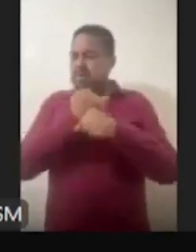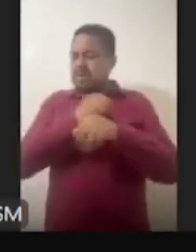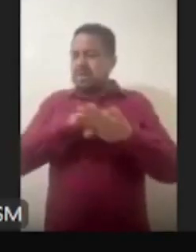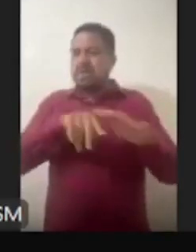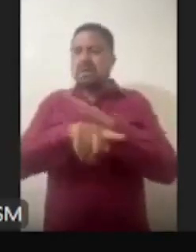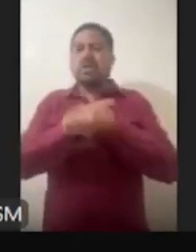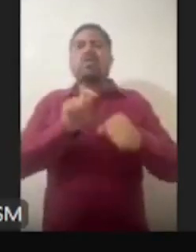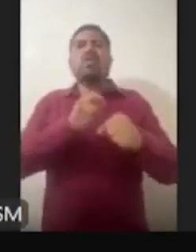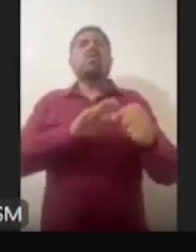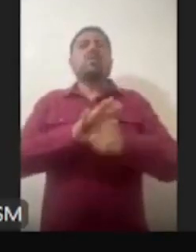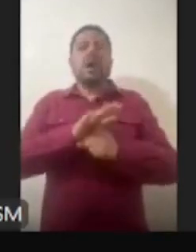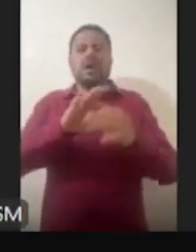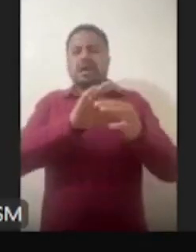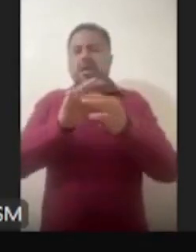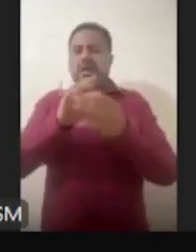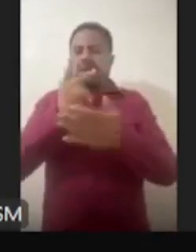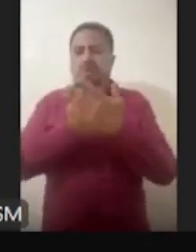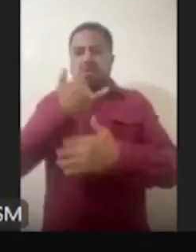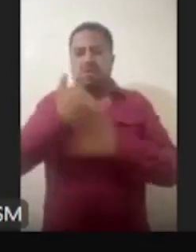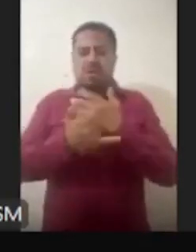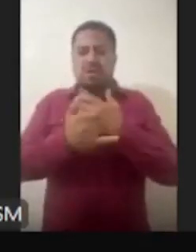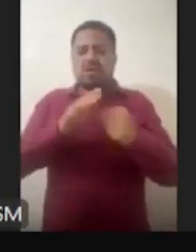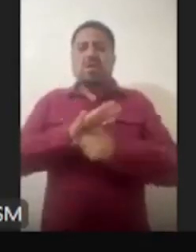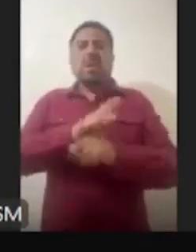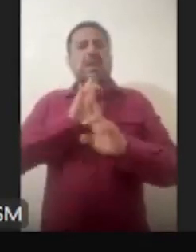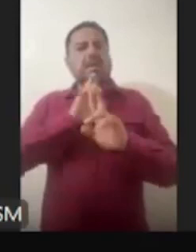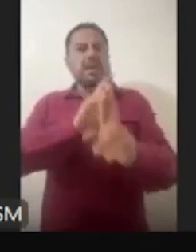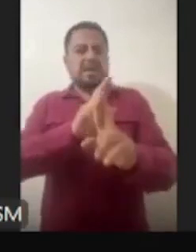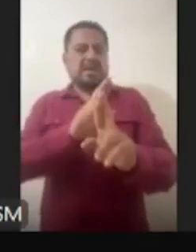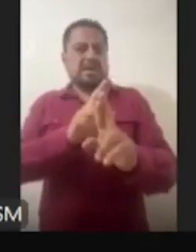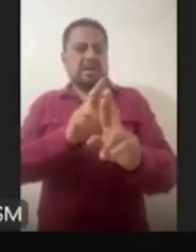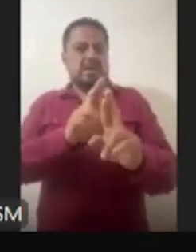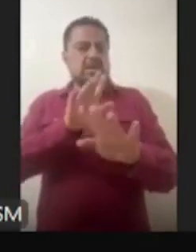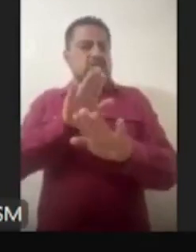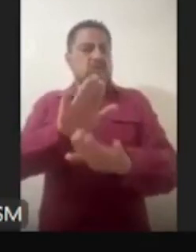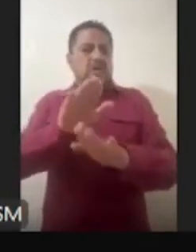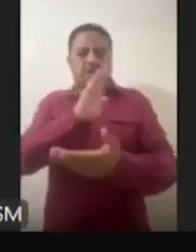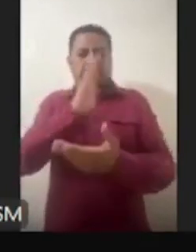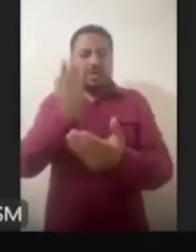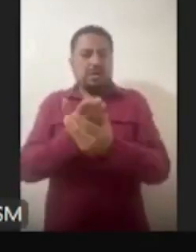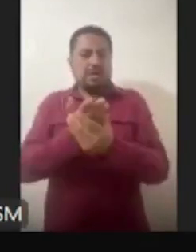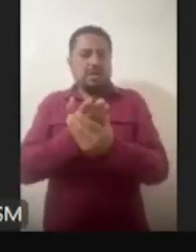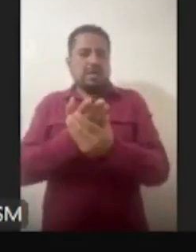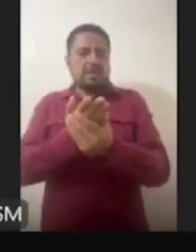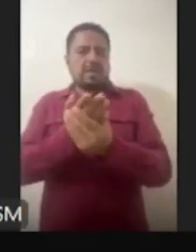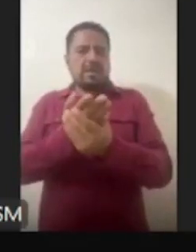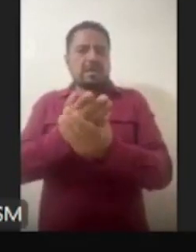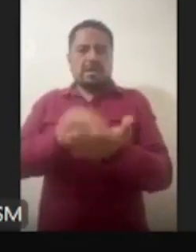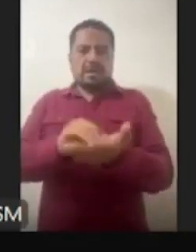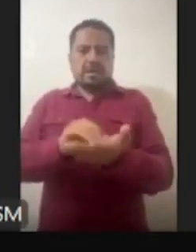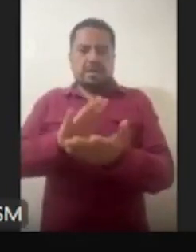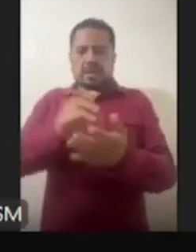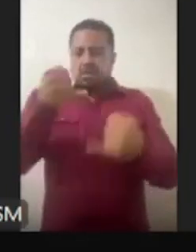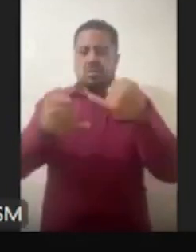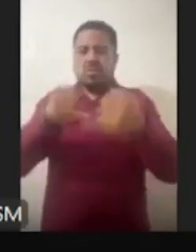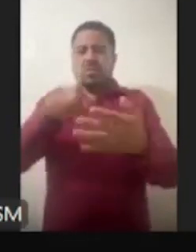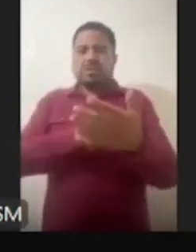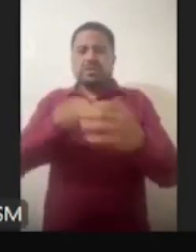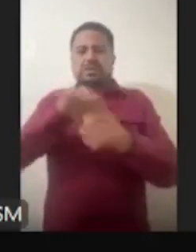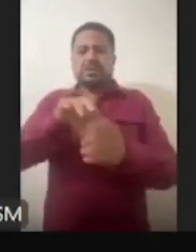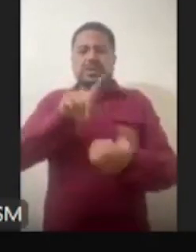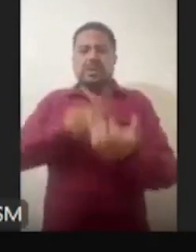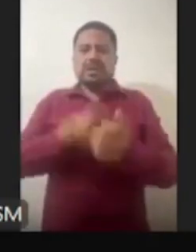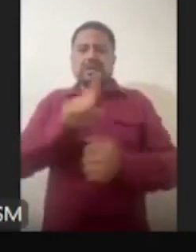a un proyecto de resolución sobre el expediente. Es un juicio electoral ciudadano 158